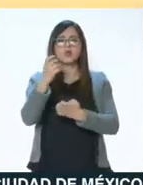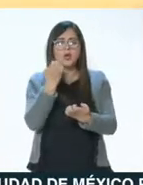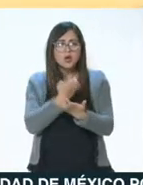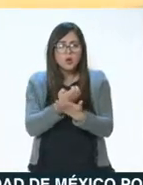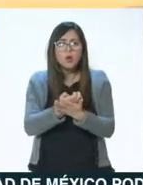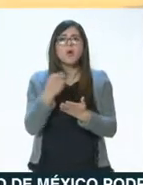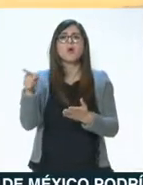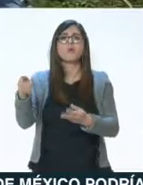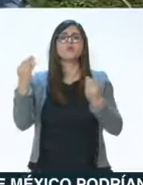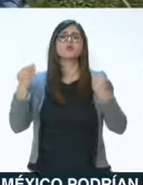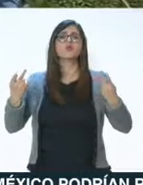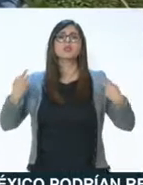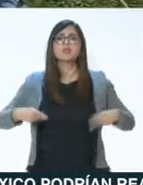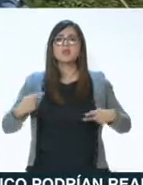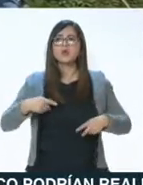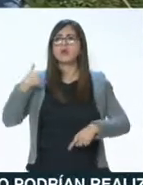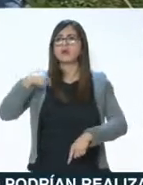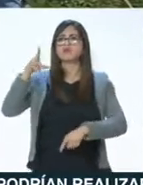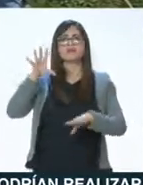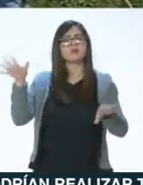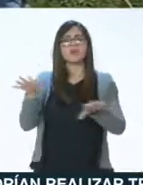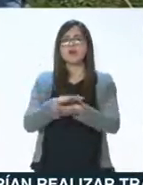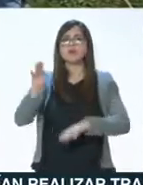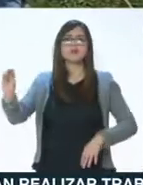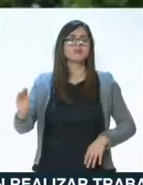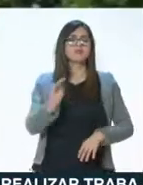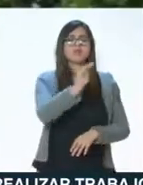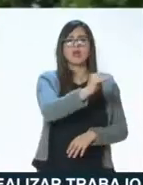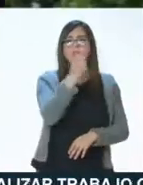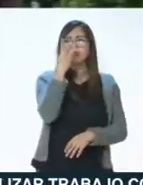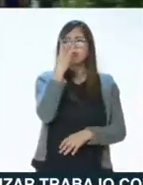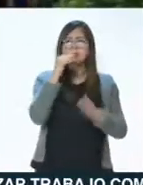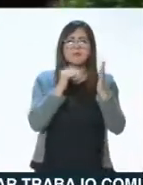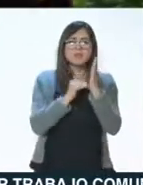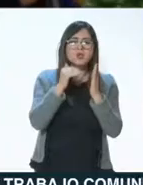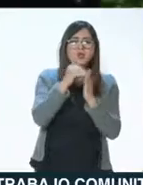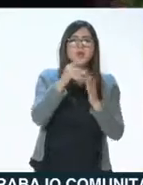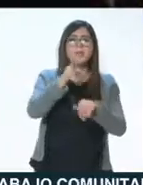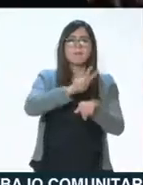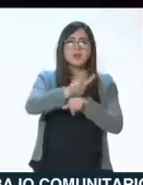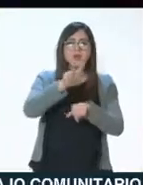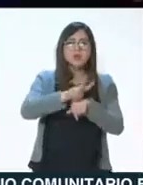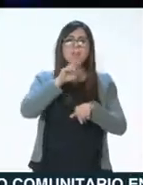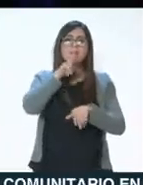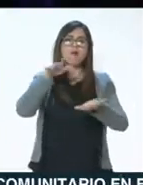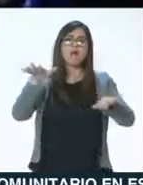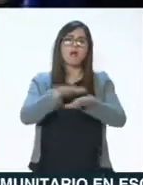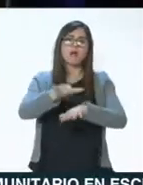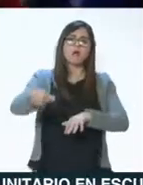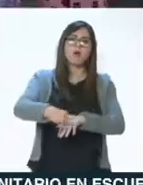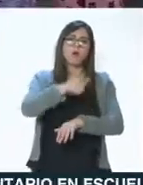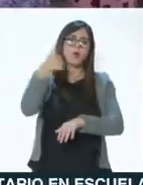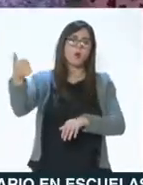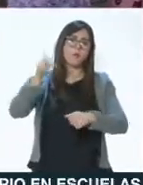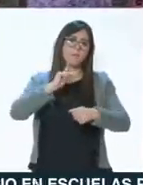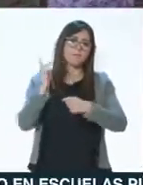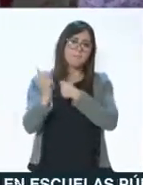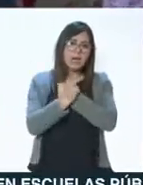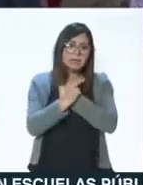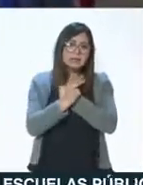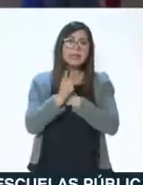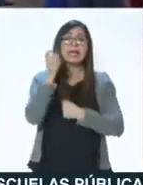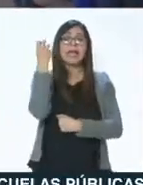migraciones incontrolables de cerca de 3 millones ya de venezolanos que han ido a otros países. Entonces sí hay una coyuntura que